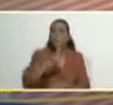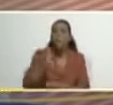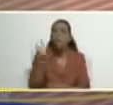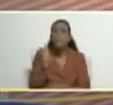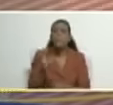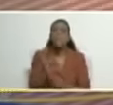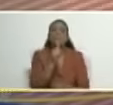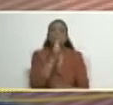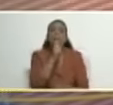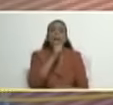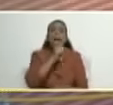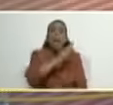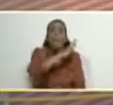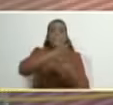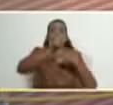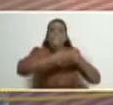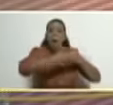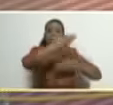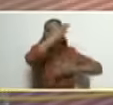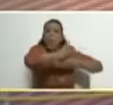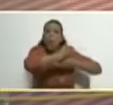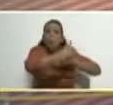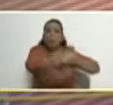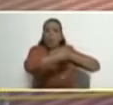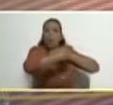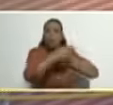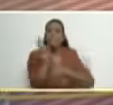¿Y quién pidió el bloqueo contra Venezuela?